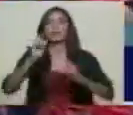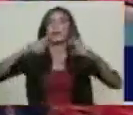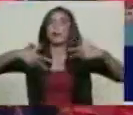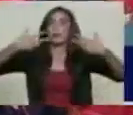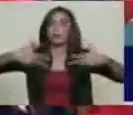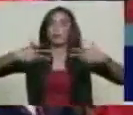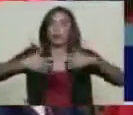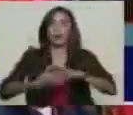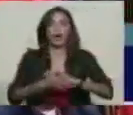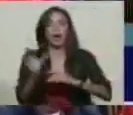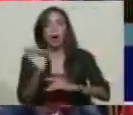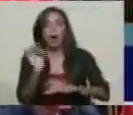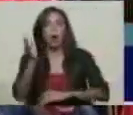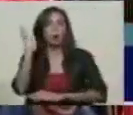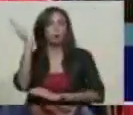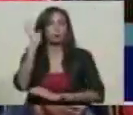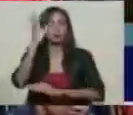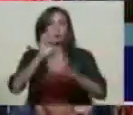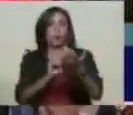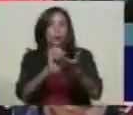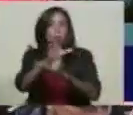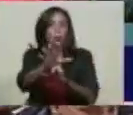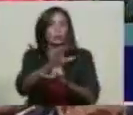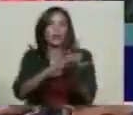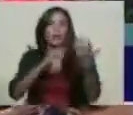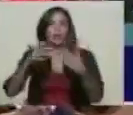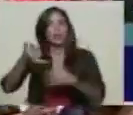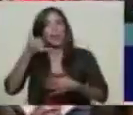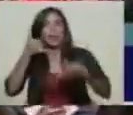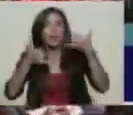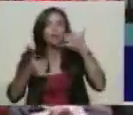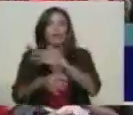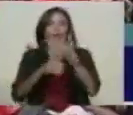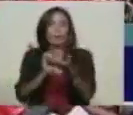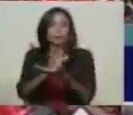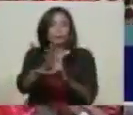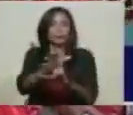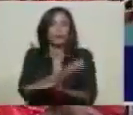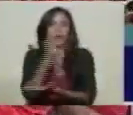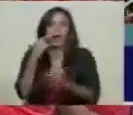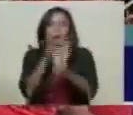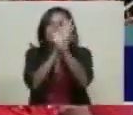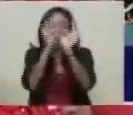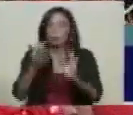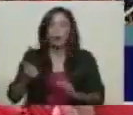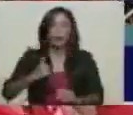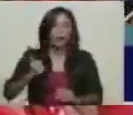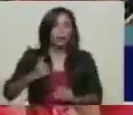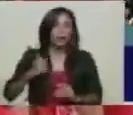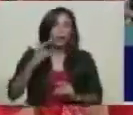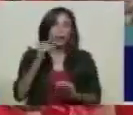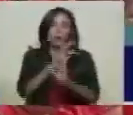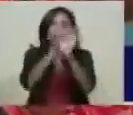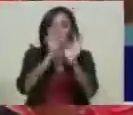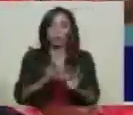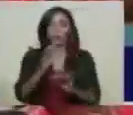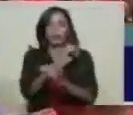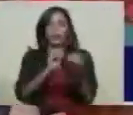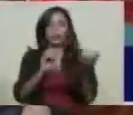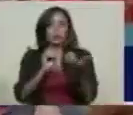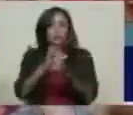videoconferencia, de su computadora, de su teléfono, de las mil formas que tenemos para transmitir